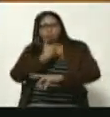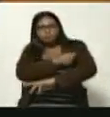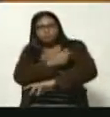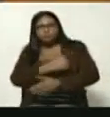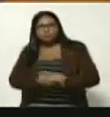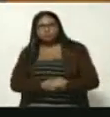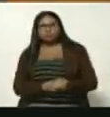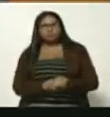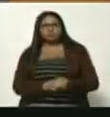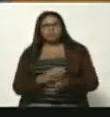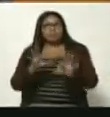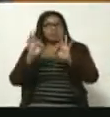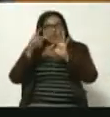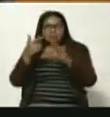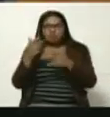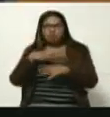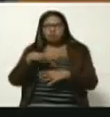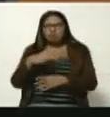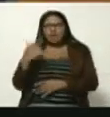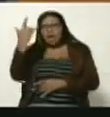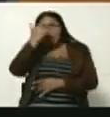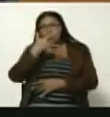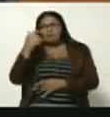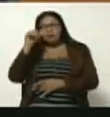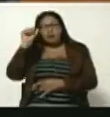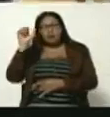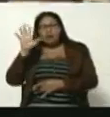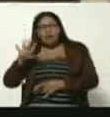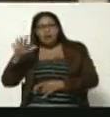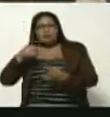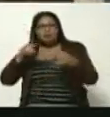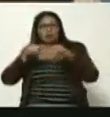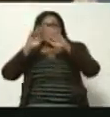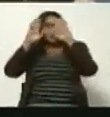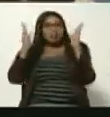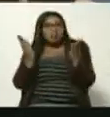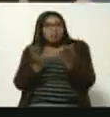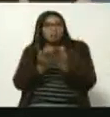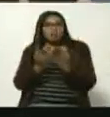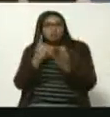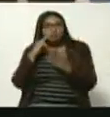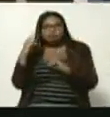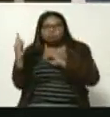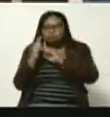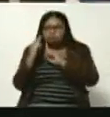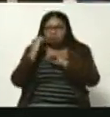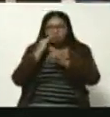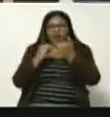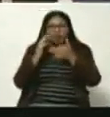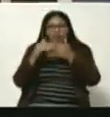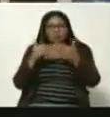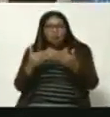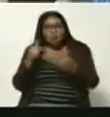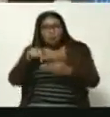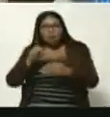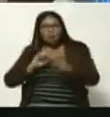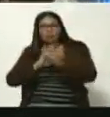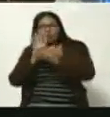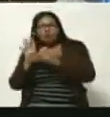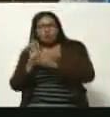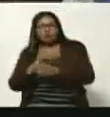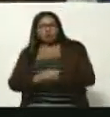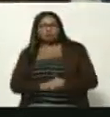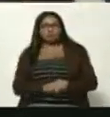especialmente en África y el sur de Asia, el mundo nunca ha estado tan cerca del final de la